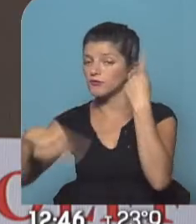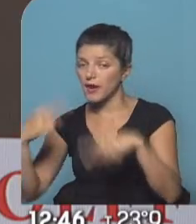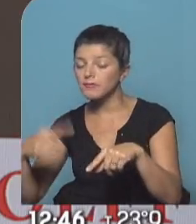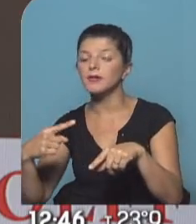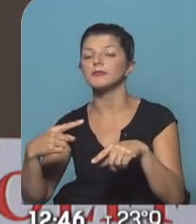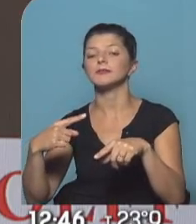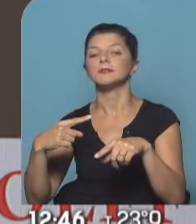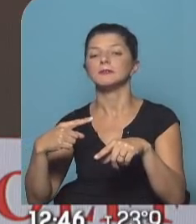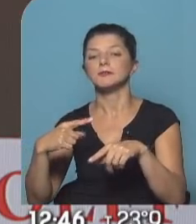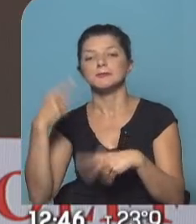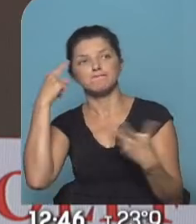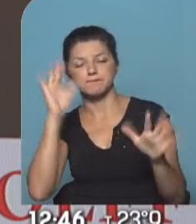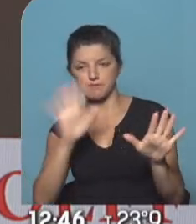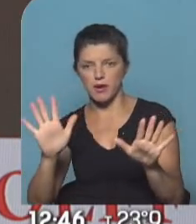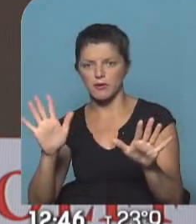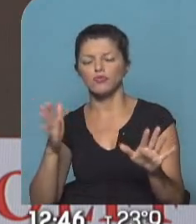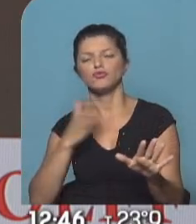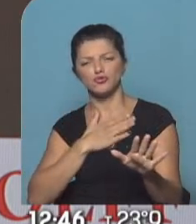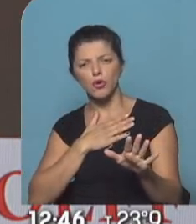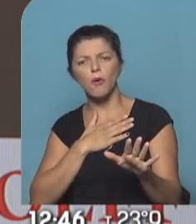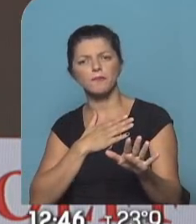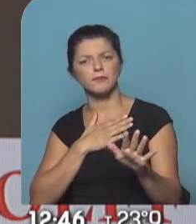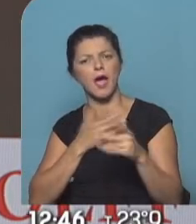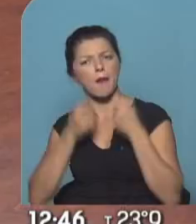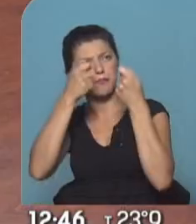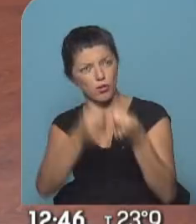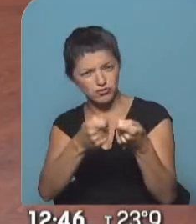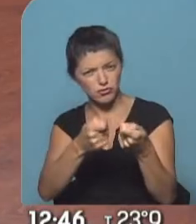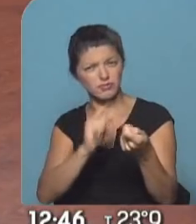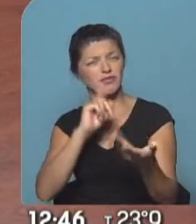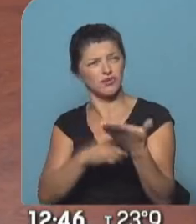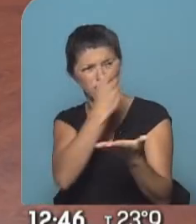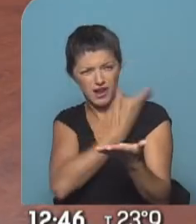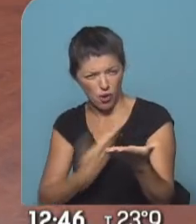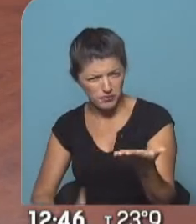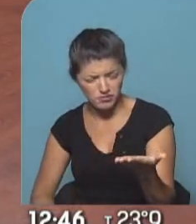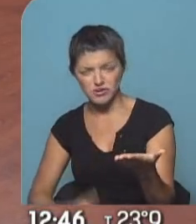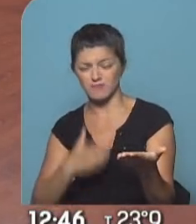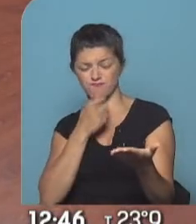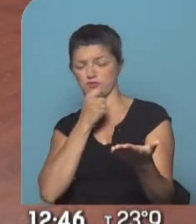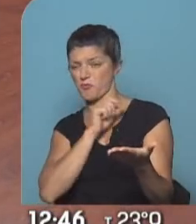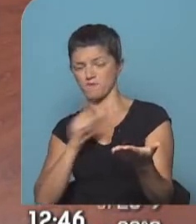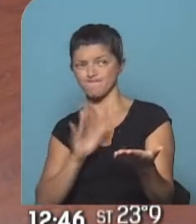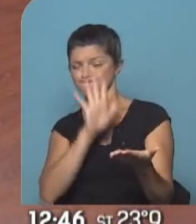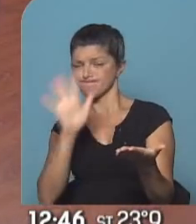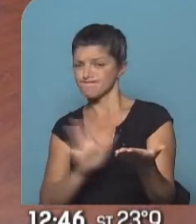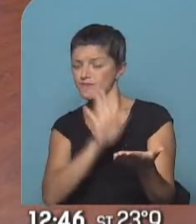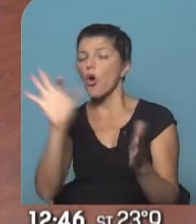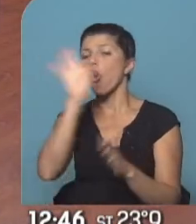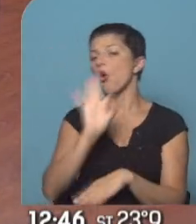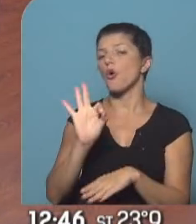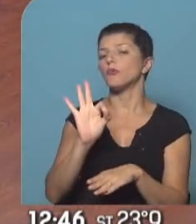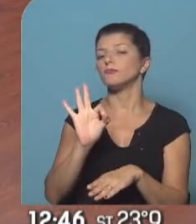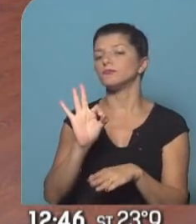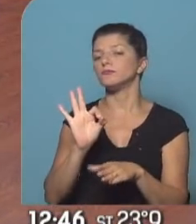a, bueno, ¿qué hago? ¿Apoyo a rajatabla la agenda de la Casa Blanca que no me convence o me voy por la